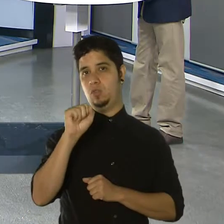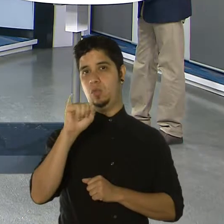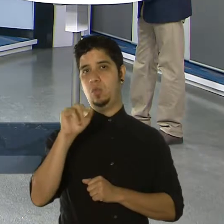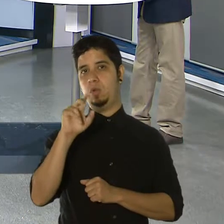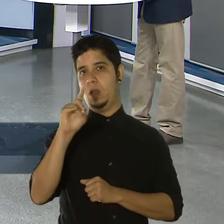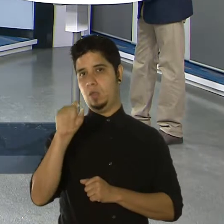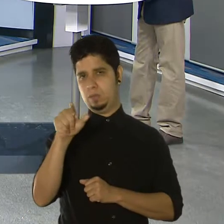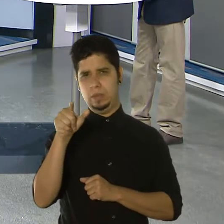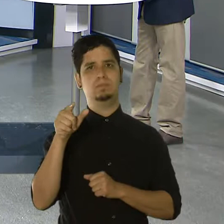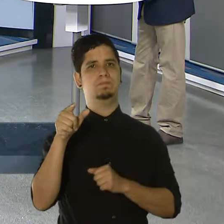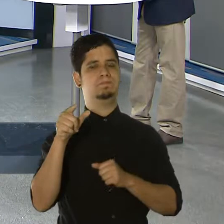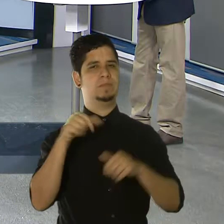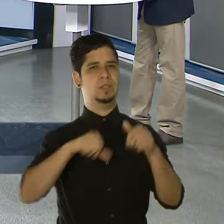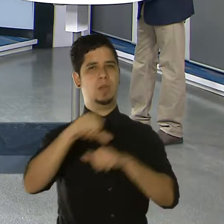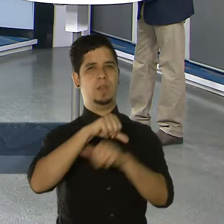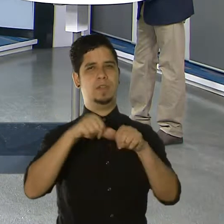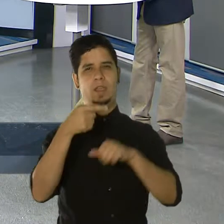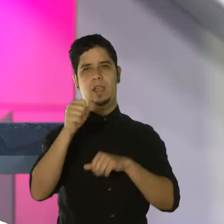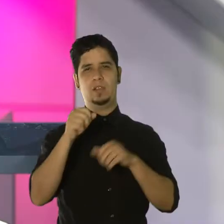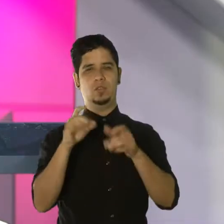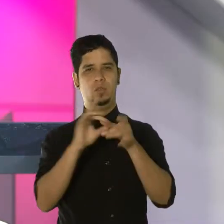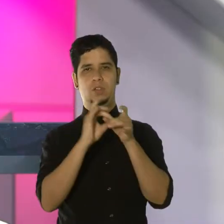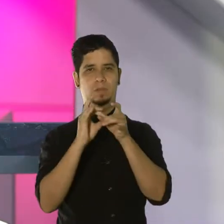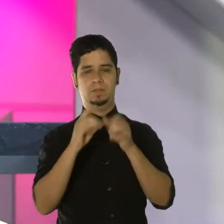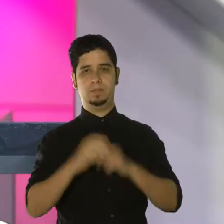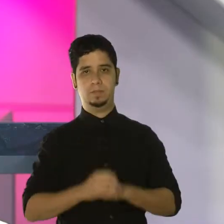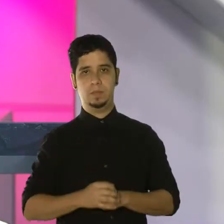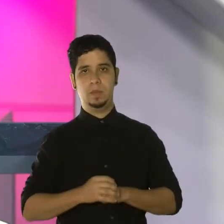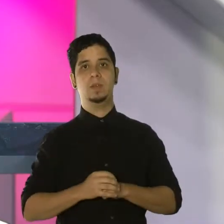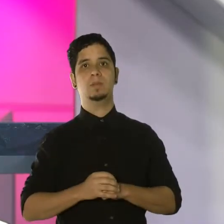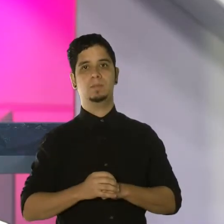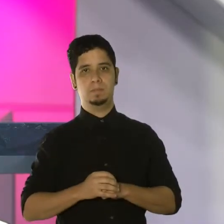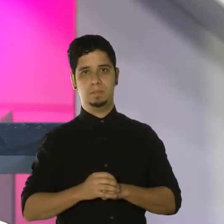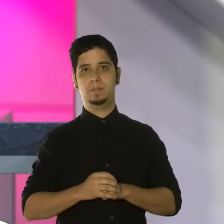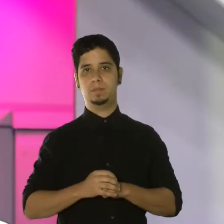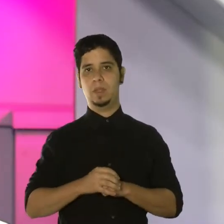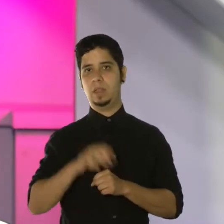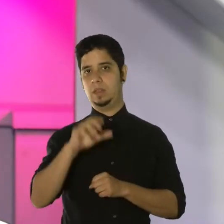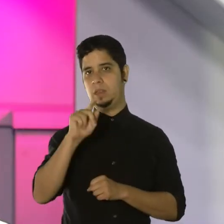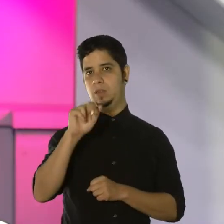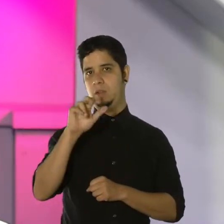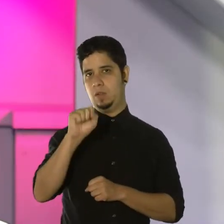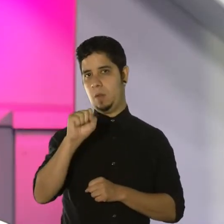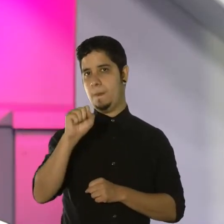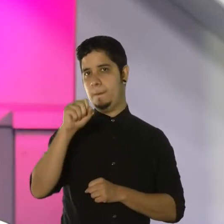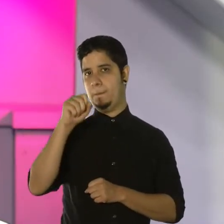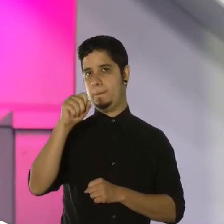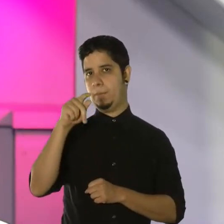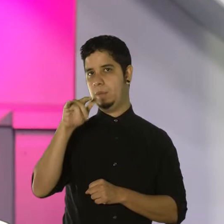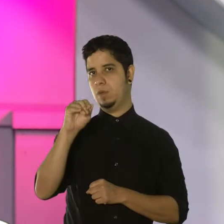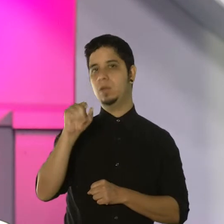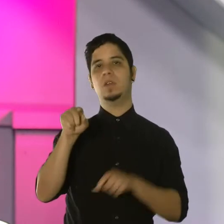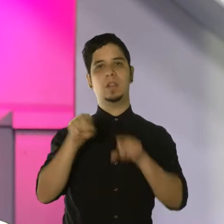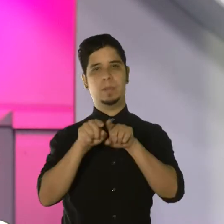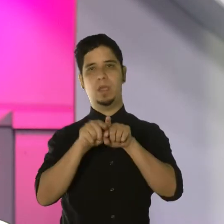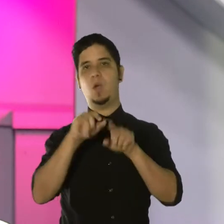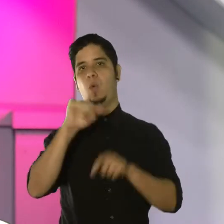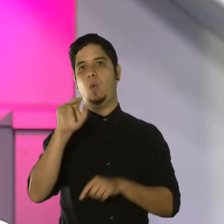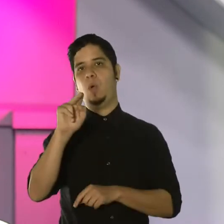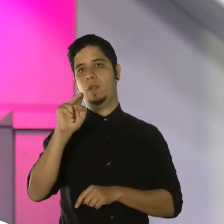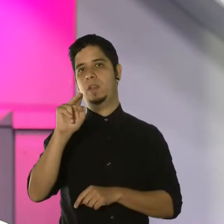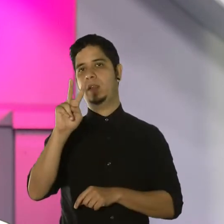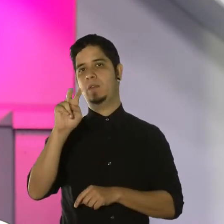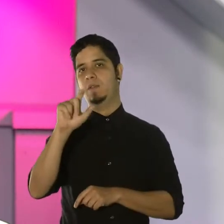Distribuidores de Gas Unidos de Puerto Rico, Fedigas, el tesorero de este gremio, Pedro Dones, y el colaborador de esta industria, Juan Vélez. Y